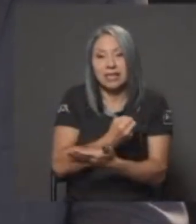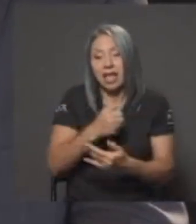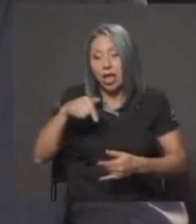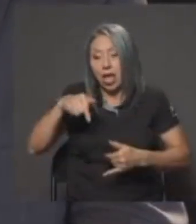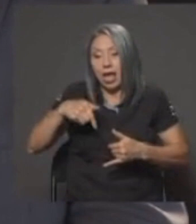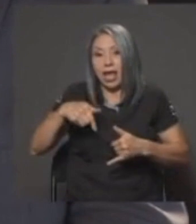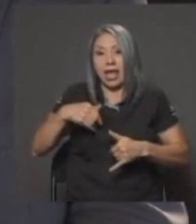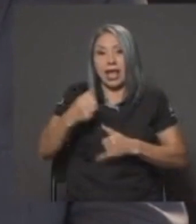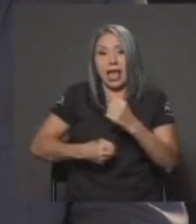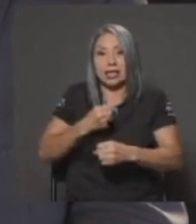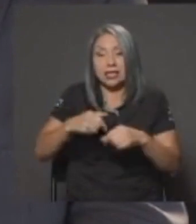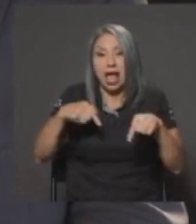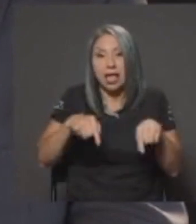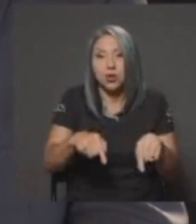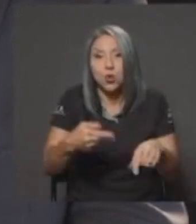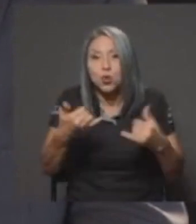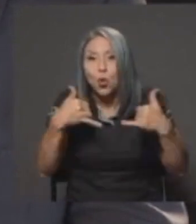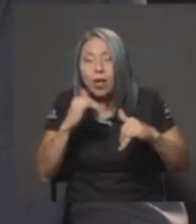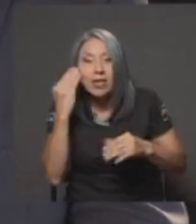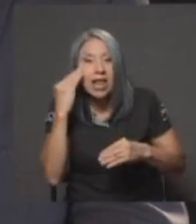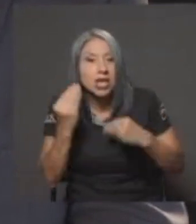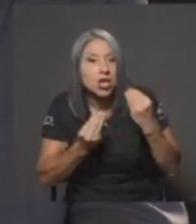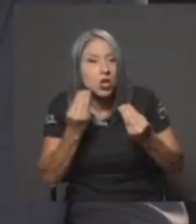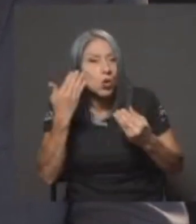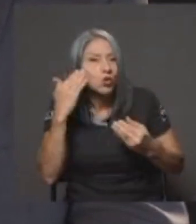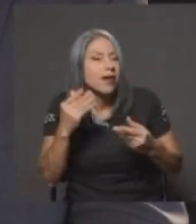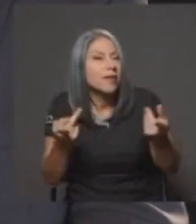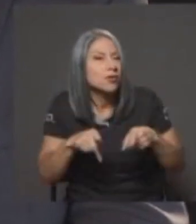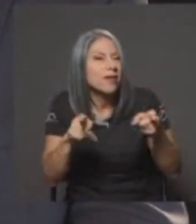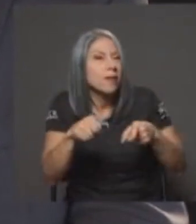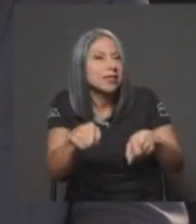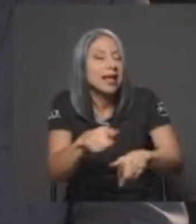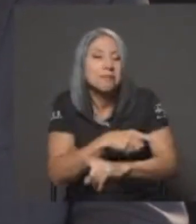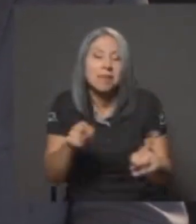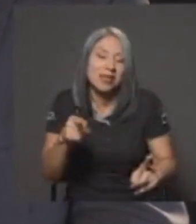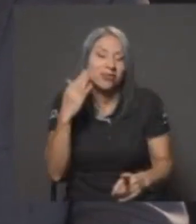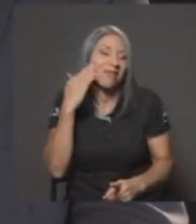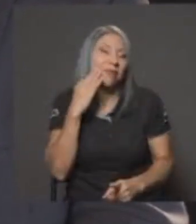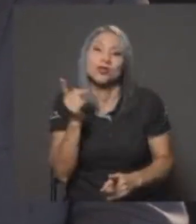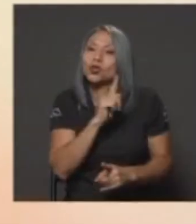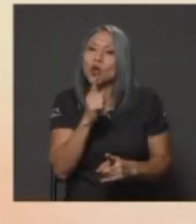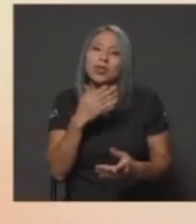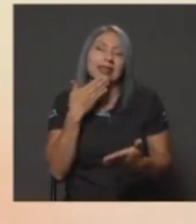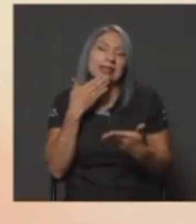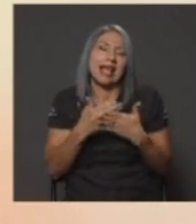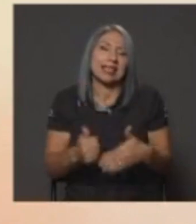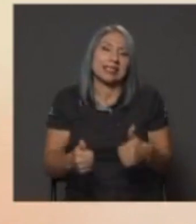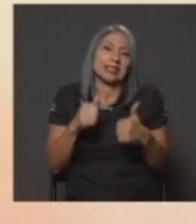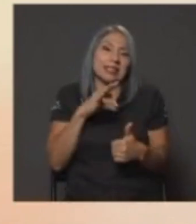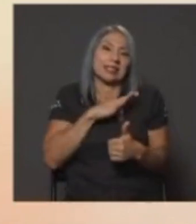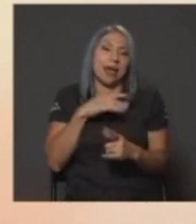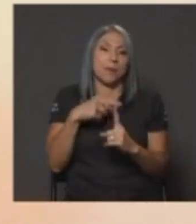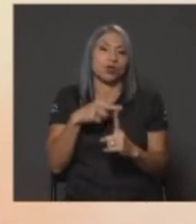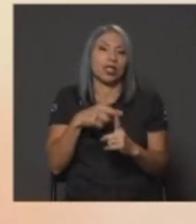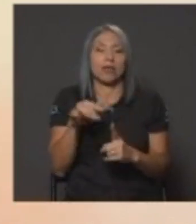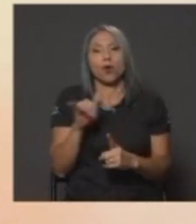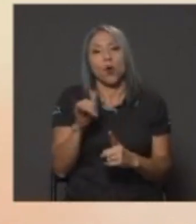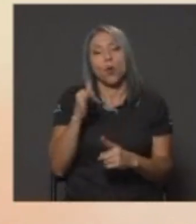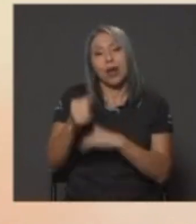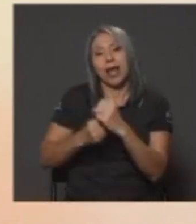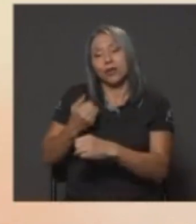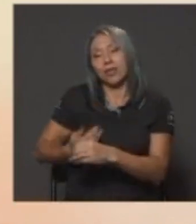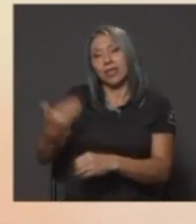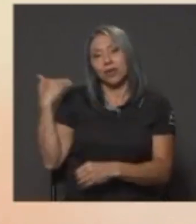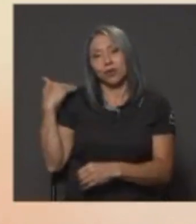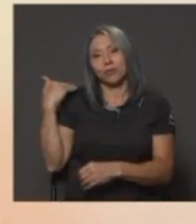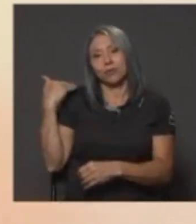pero sí podemos ver que no va a estar tan positivo como el año anterior. Pues muchísimas gracias por compartir